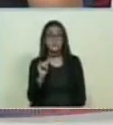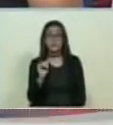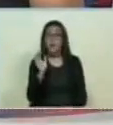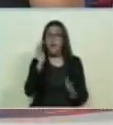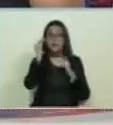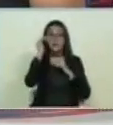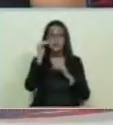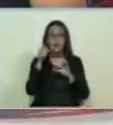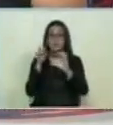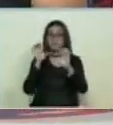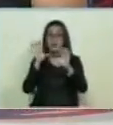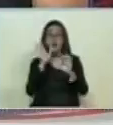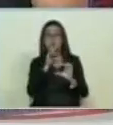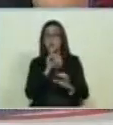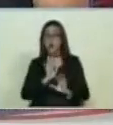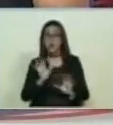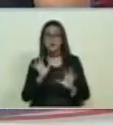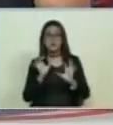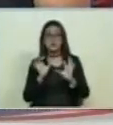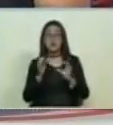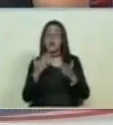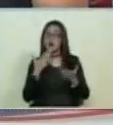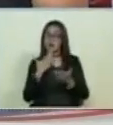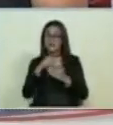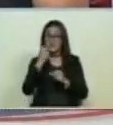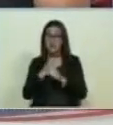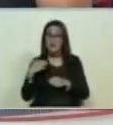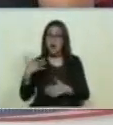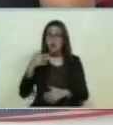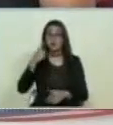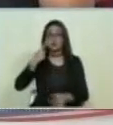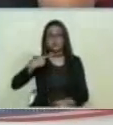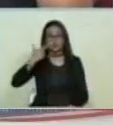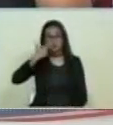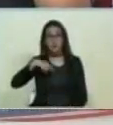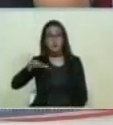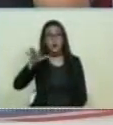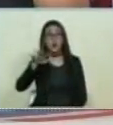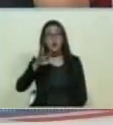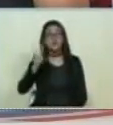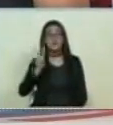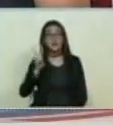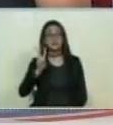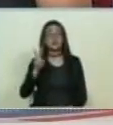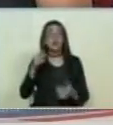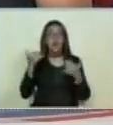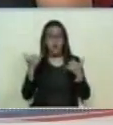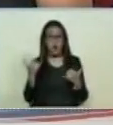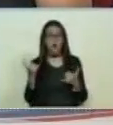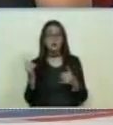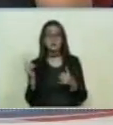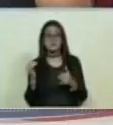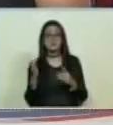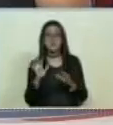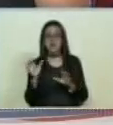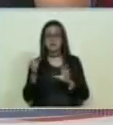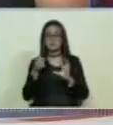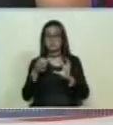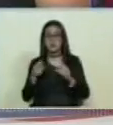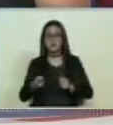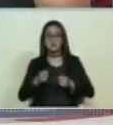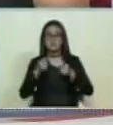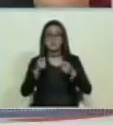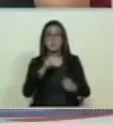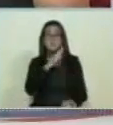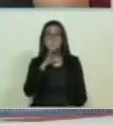atendidos con las tarjetas Hogares de la Patria. Gracias a ese trabajo de Somos Venezuela nos encontramos hoy donde se van a ser beneficiadas